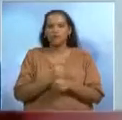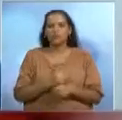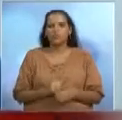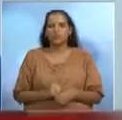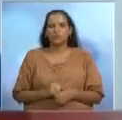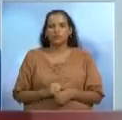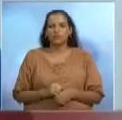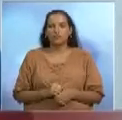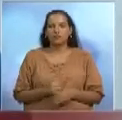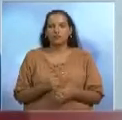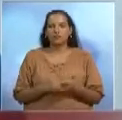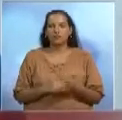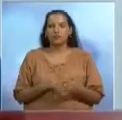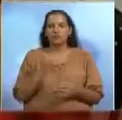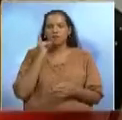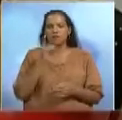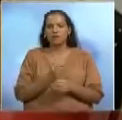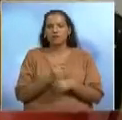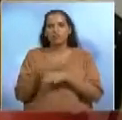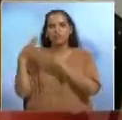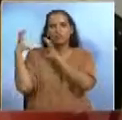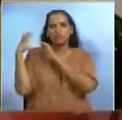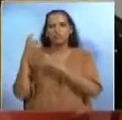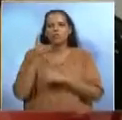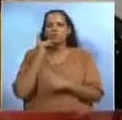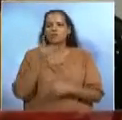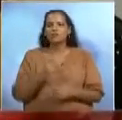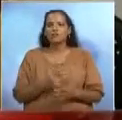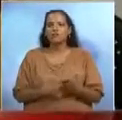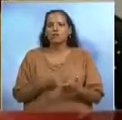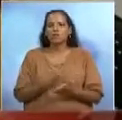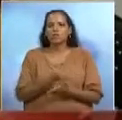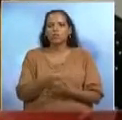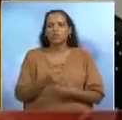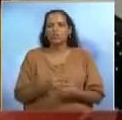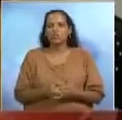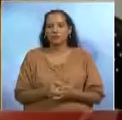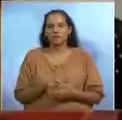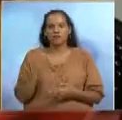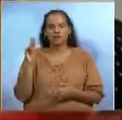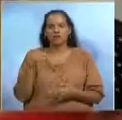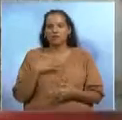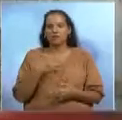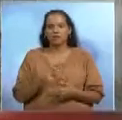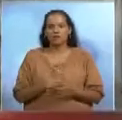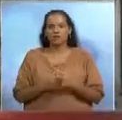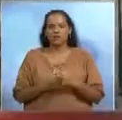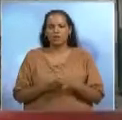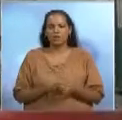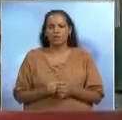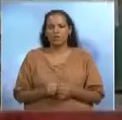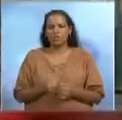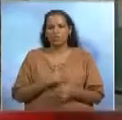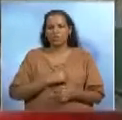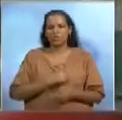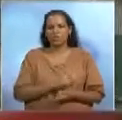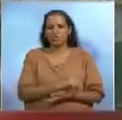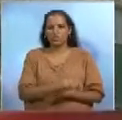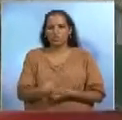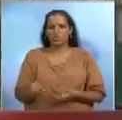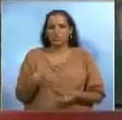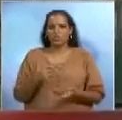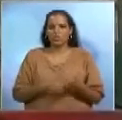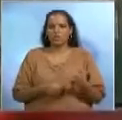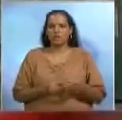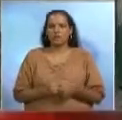que tomó el municipio de Esmeraldas. Dejó en claro que el compromiso de pago a los predios no es con el municipio, sino con los dueños de la tierra, que